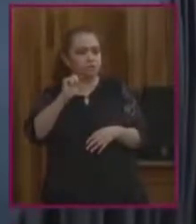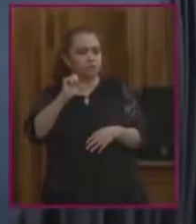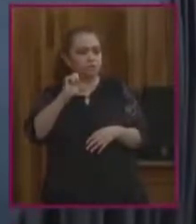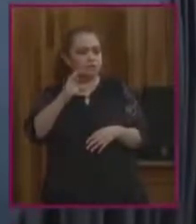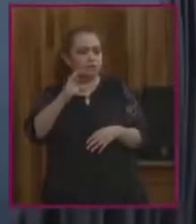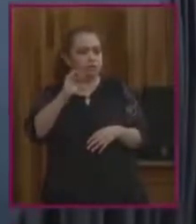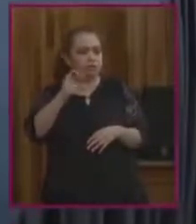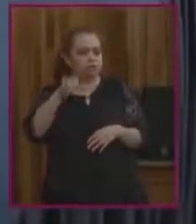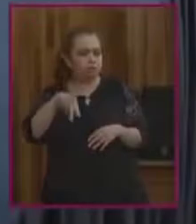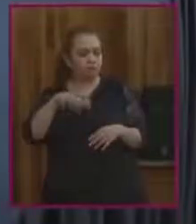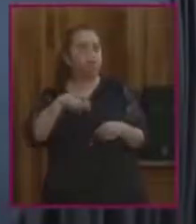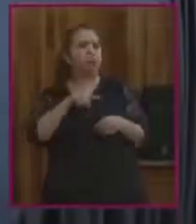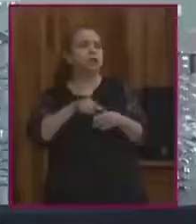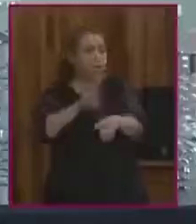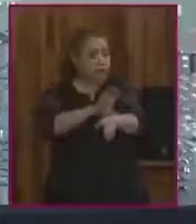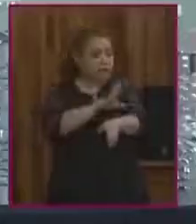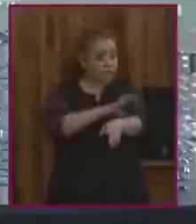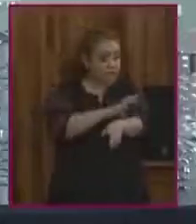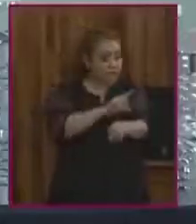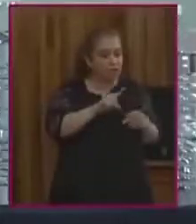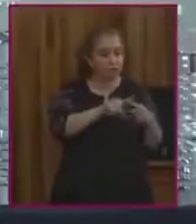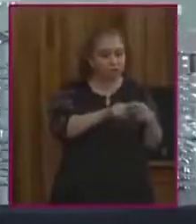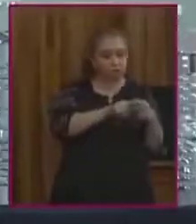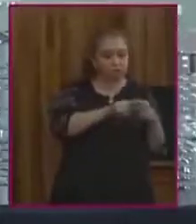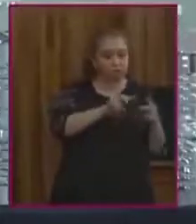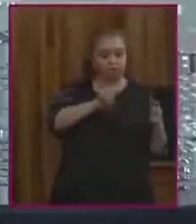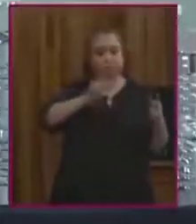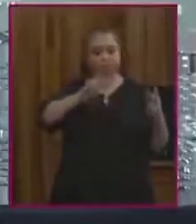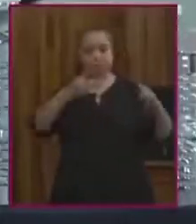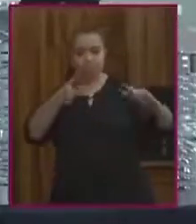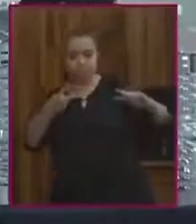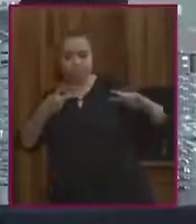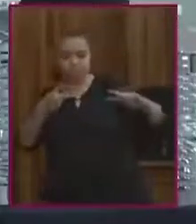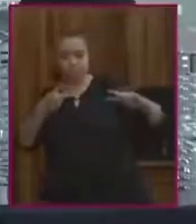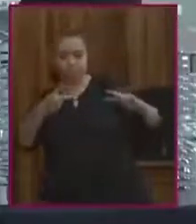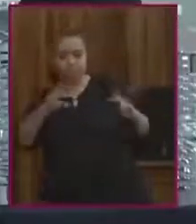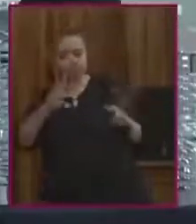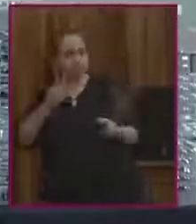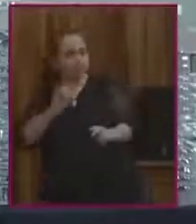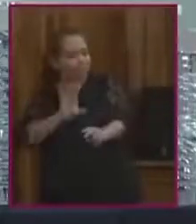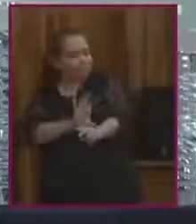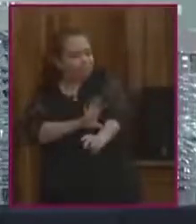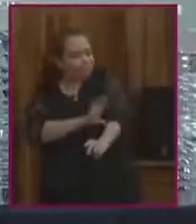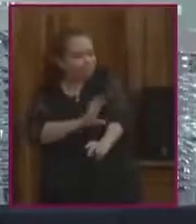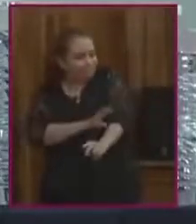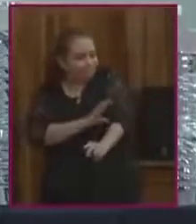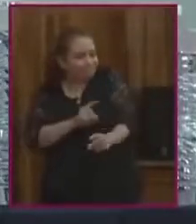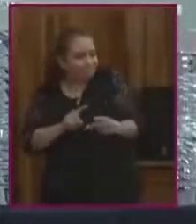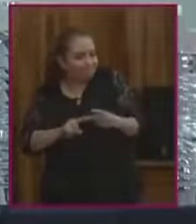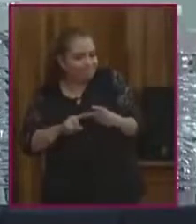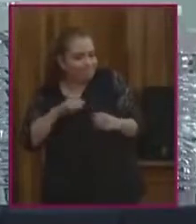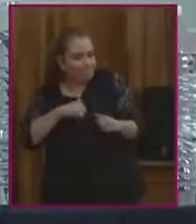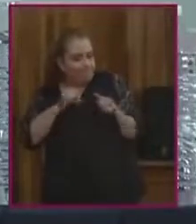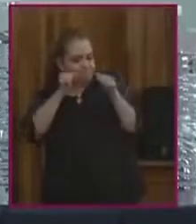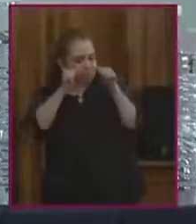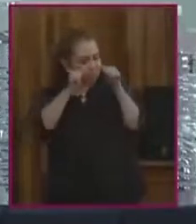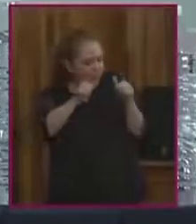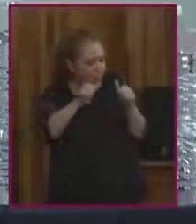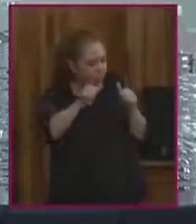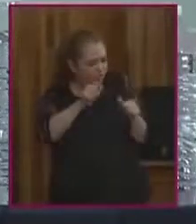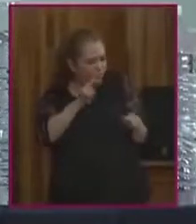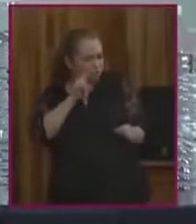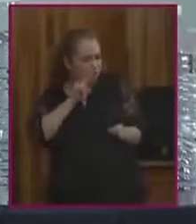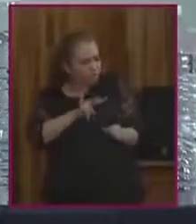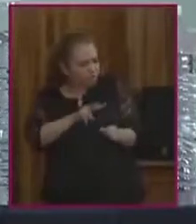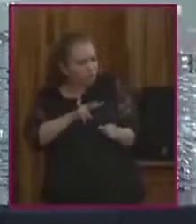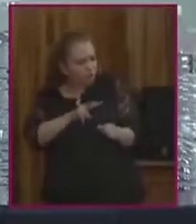versus insensibilidad, en que uno como adulto puede identificar las señales de los bebés, y cuando decimos